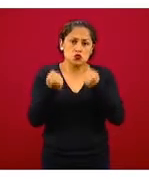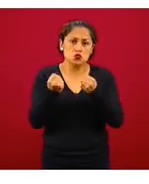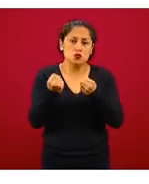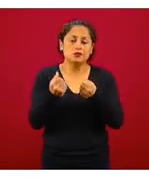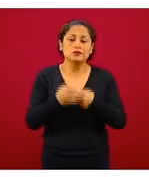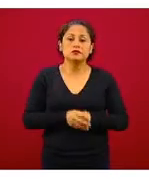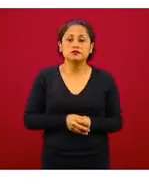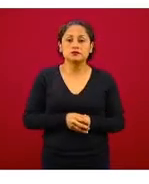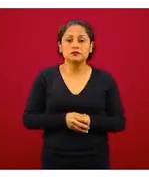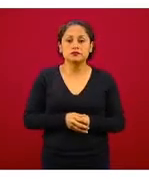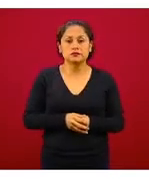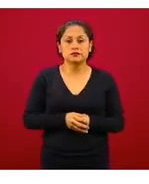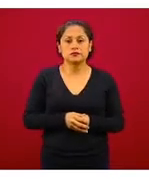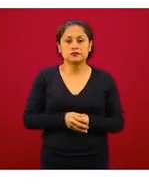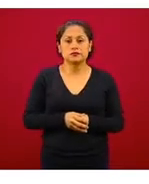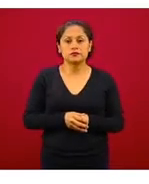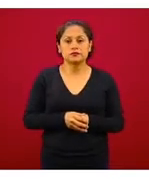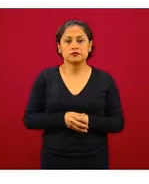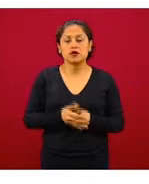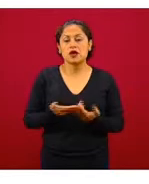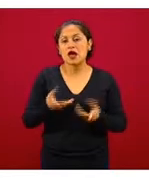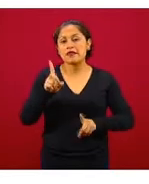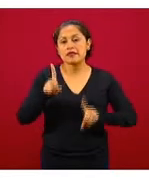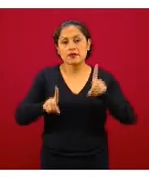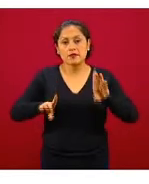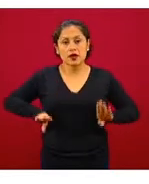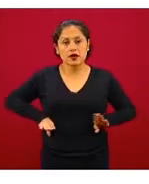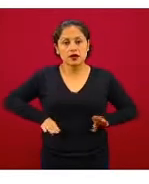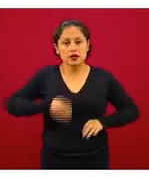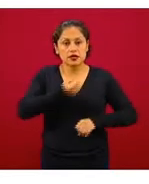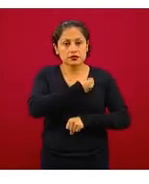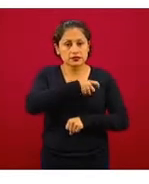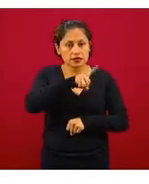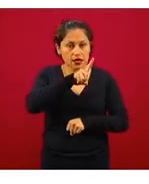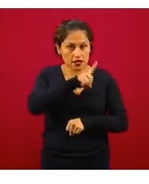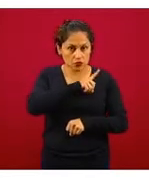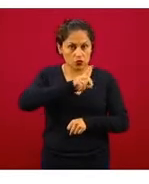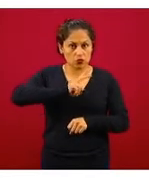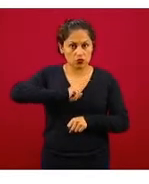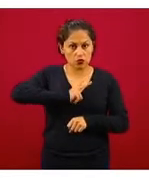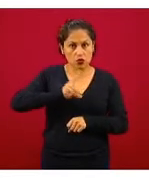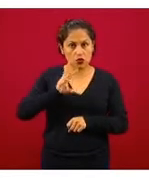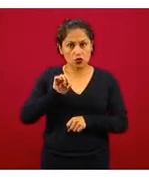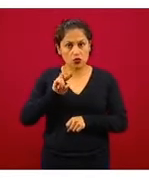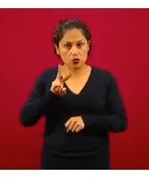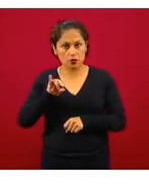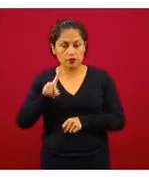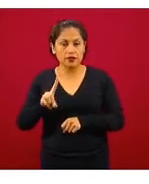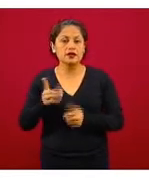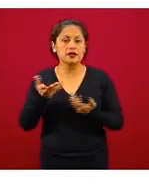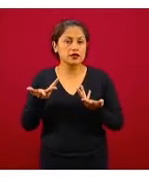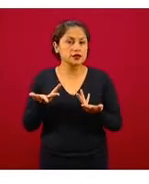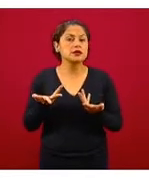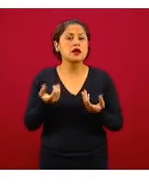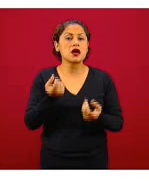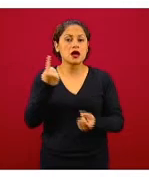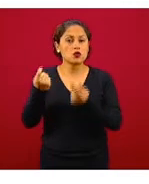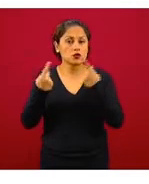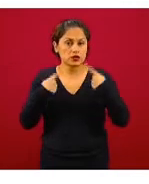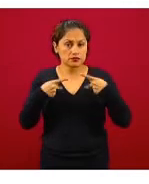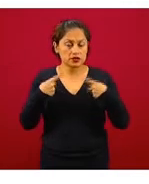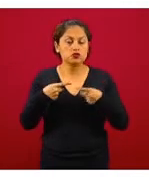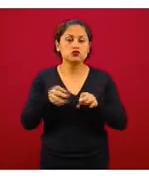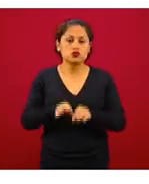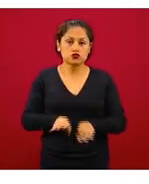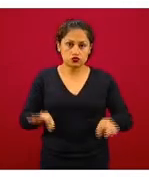probability condición for de non-serious salud cases, about del 9 comportamiento del of every COVID 10 en los or 1 casos out of every 10 relevantes if están it's a aquí